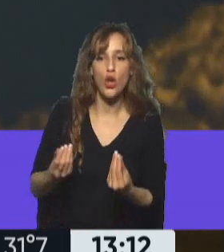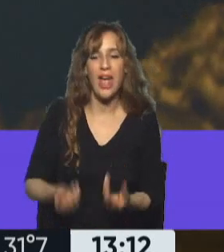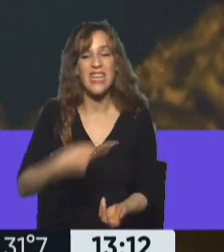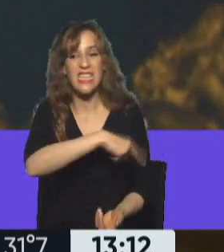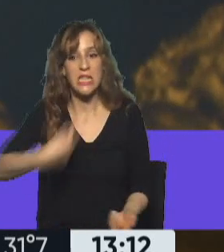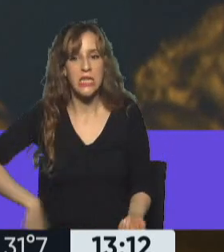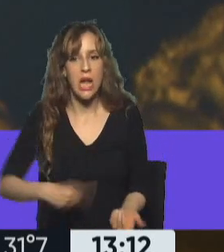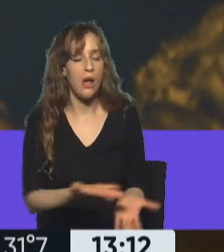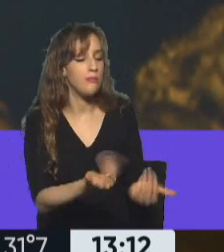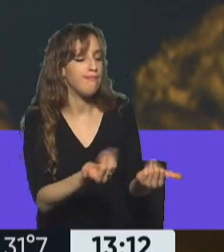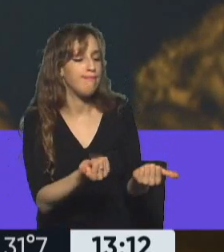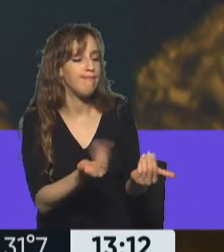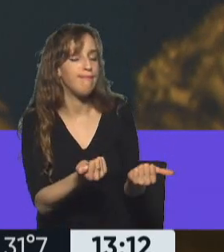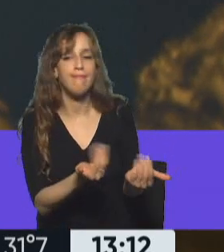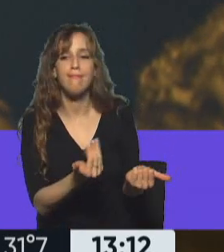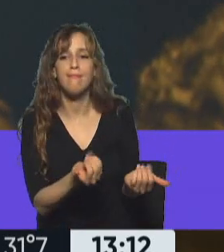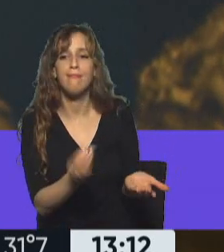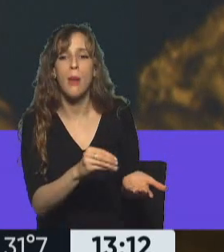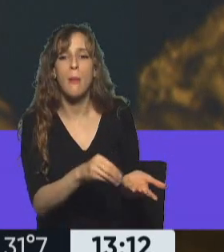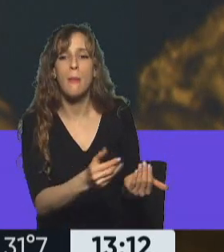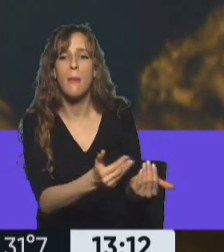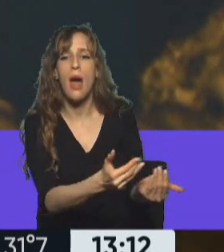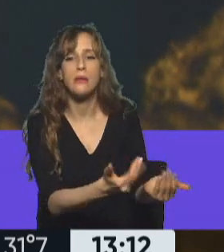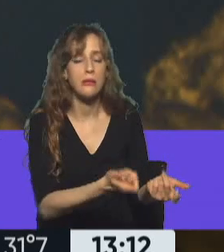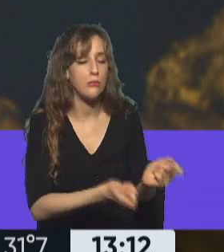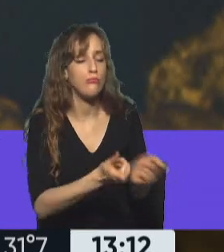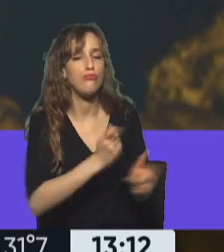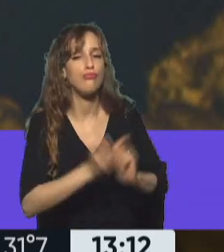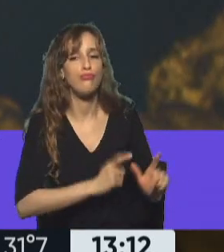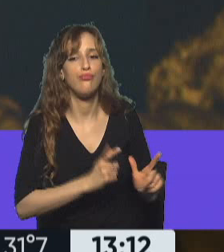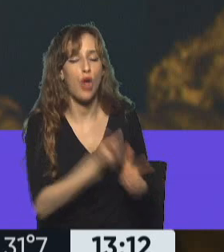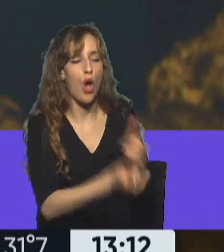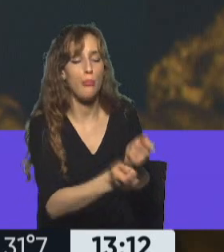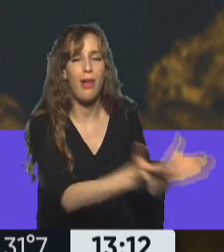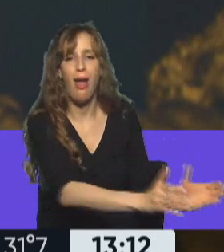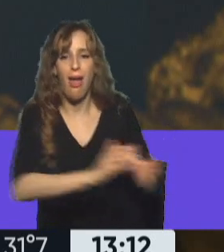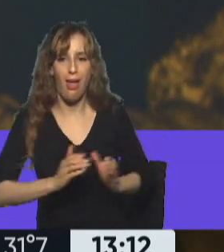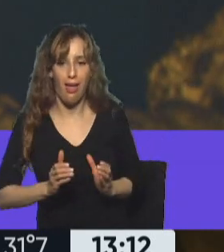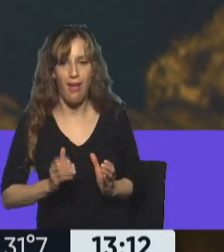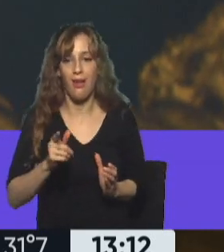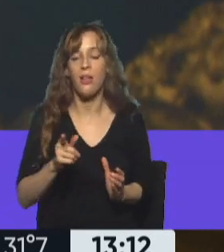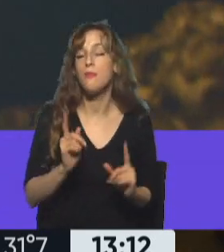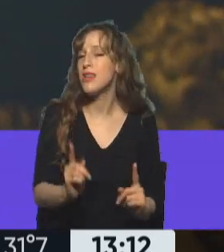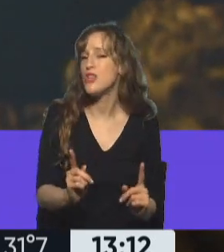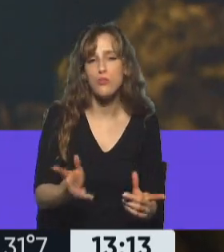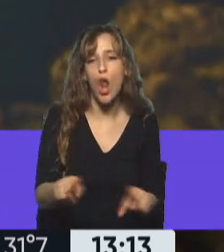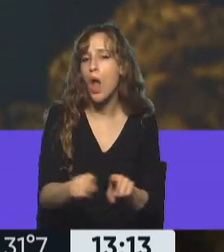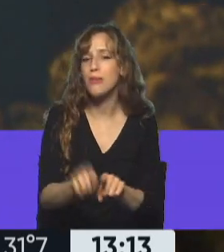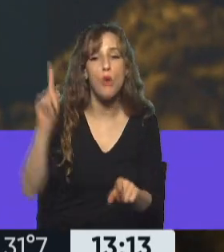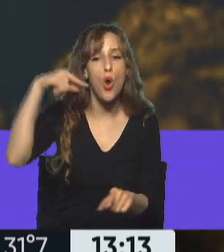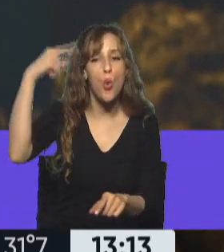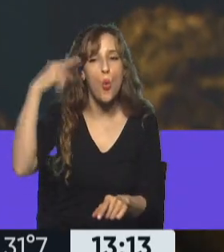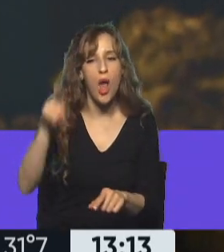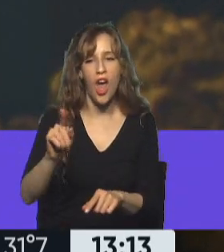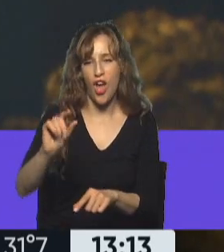su nivel de importación, en este caso en relación a la carne vacuna, y ocurre con toda la región. Recién conversaba con el Rulo de la Torre, periodista